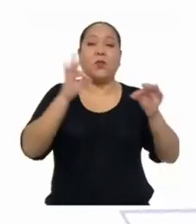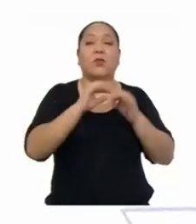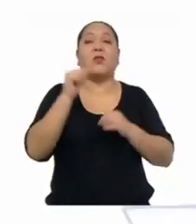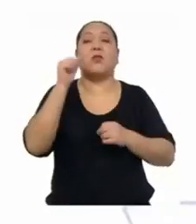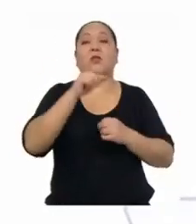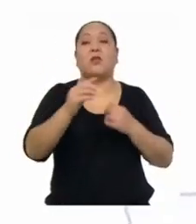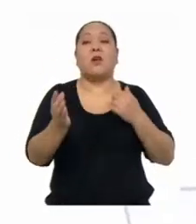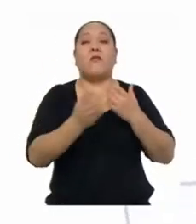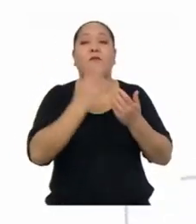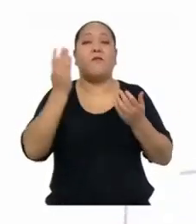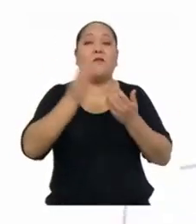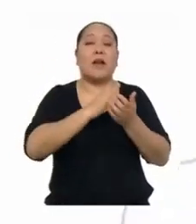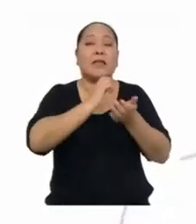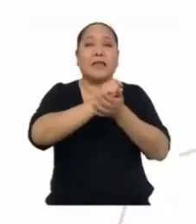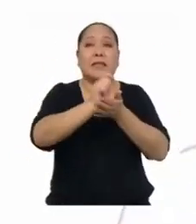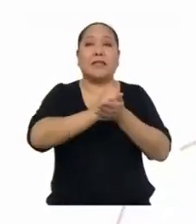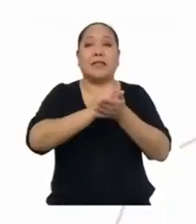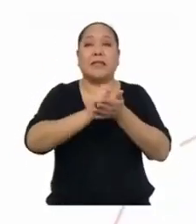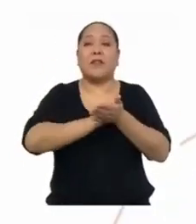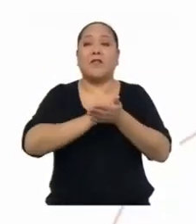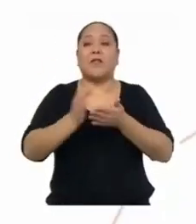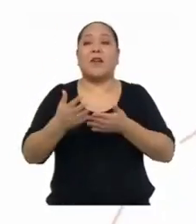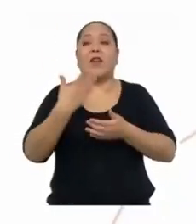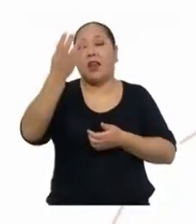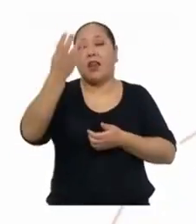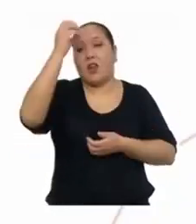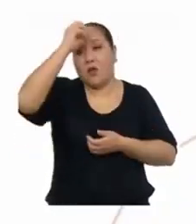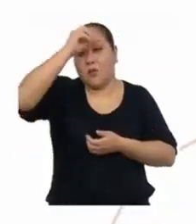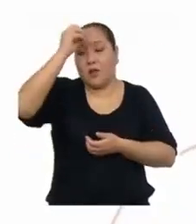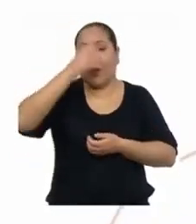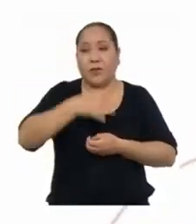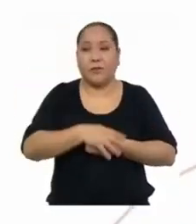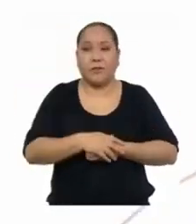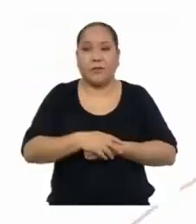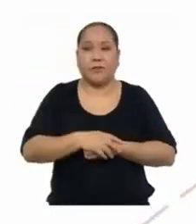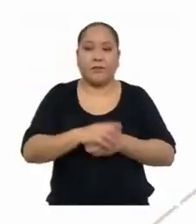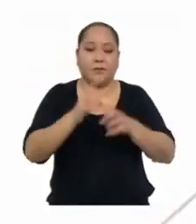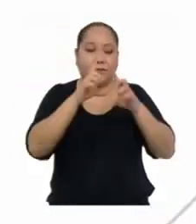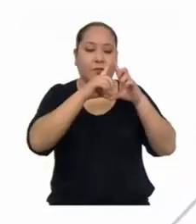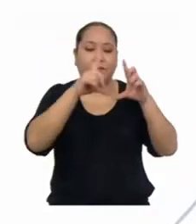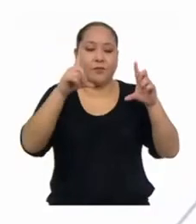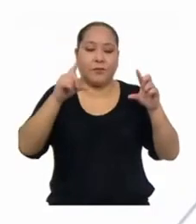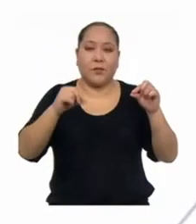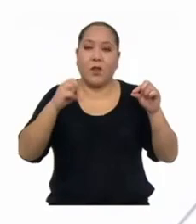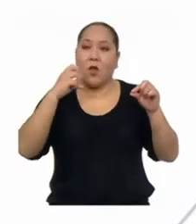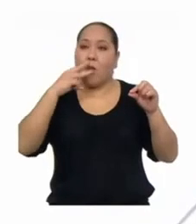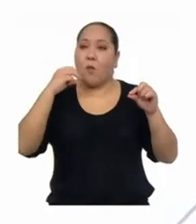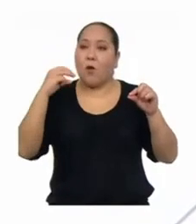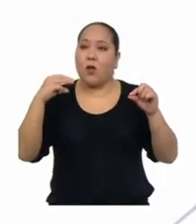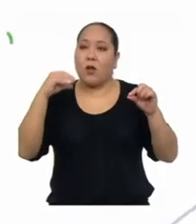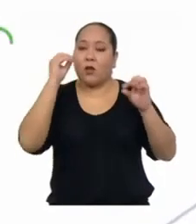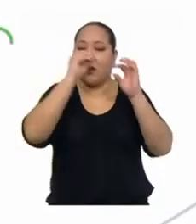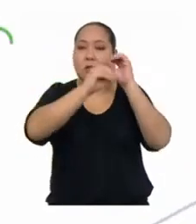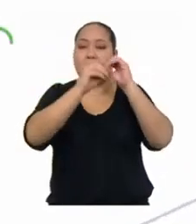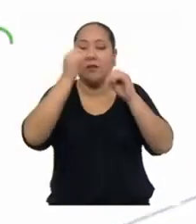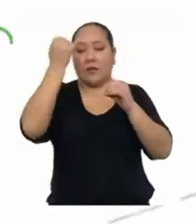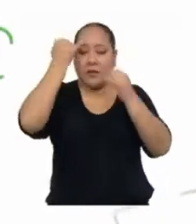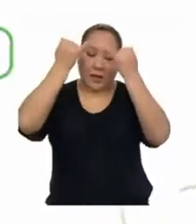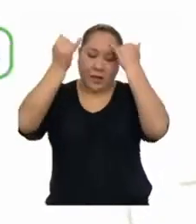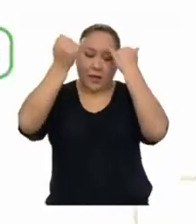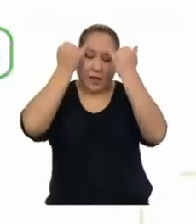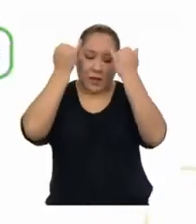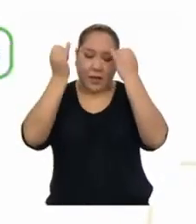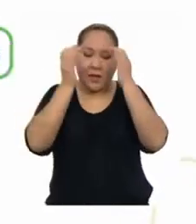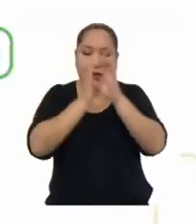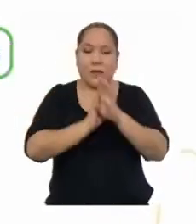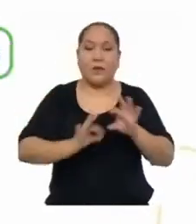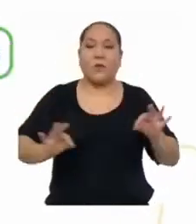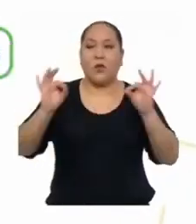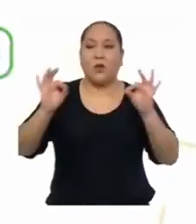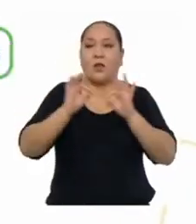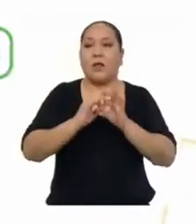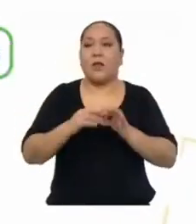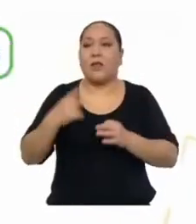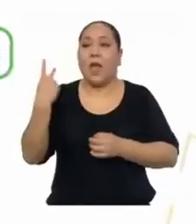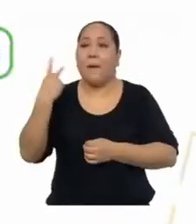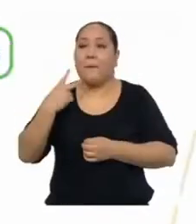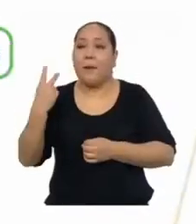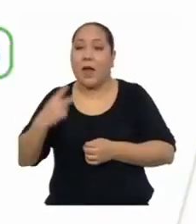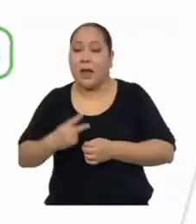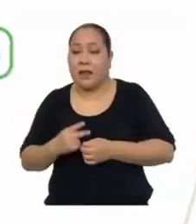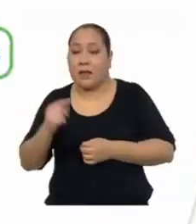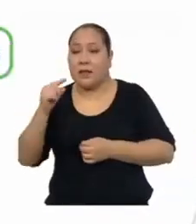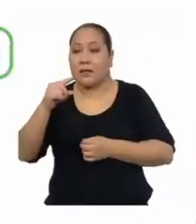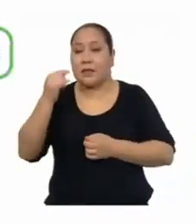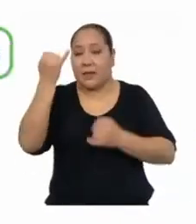fácil la escritura de nuestro artículo. En recuadros morados coloqué las ideas principales y en recuadros verdes las ideas que